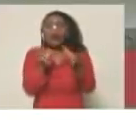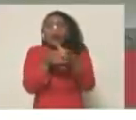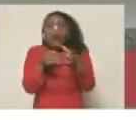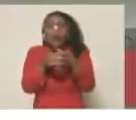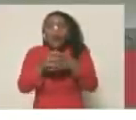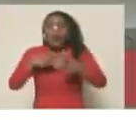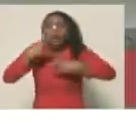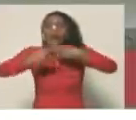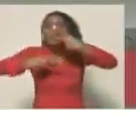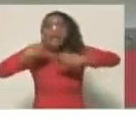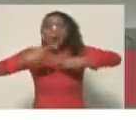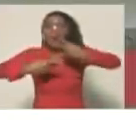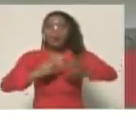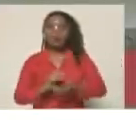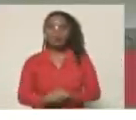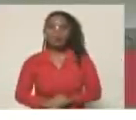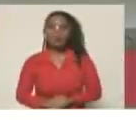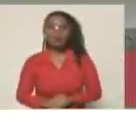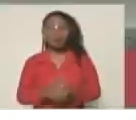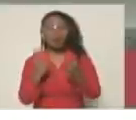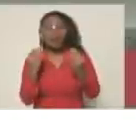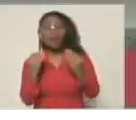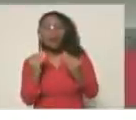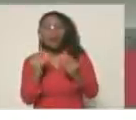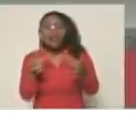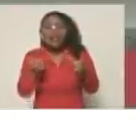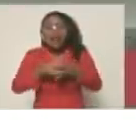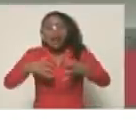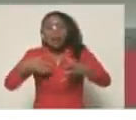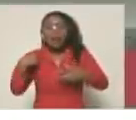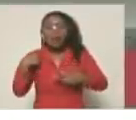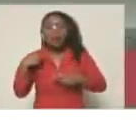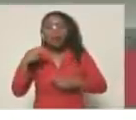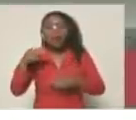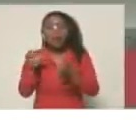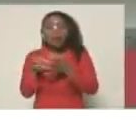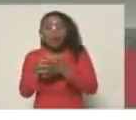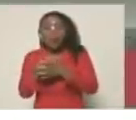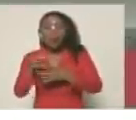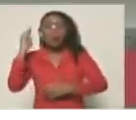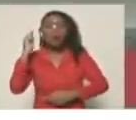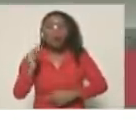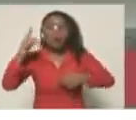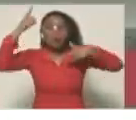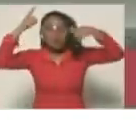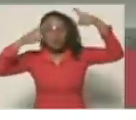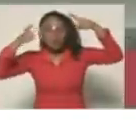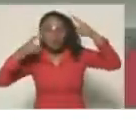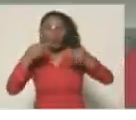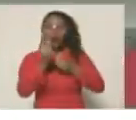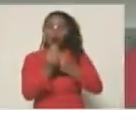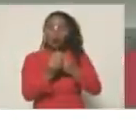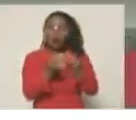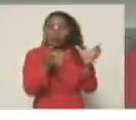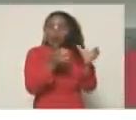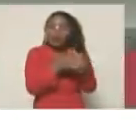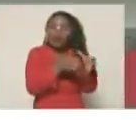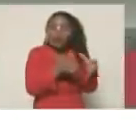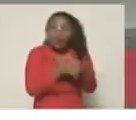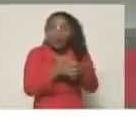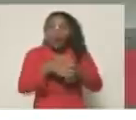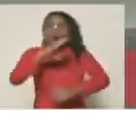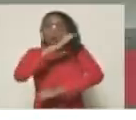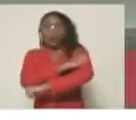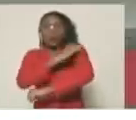políticos, tanto del campo bolivariano, chavista, como del campo de la